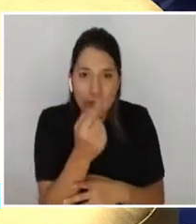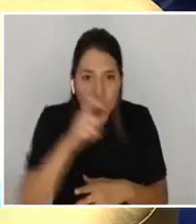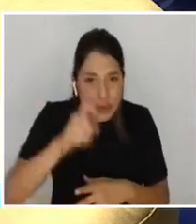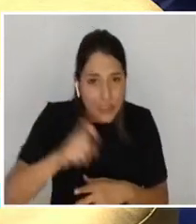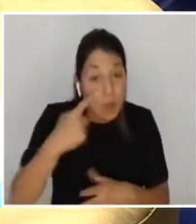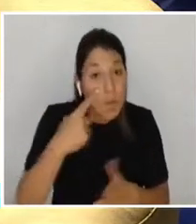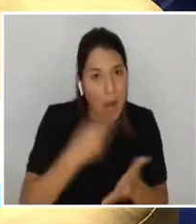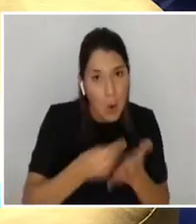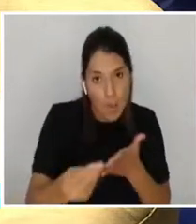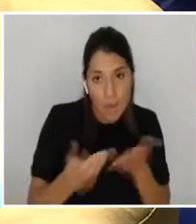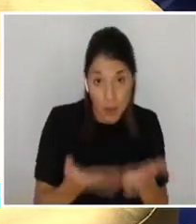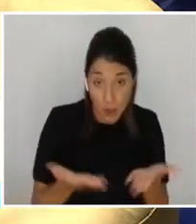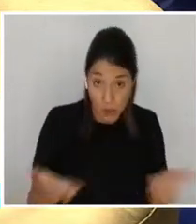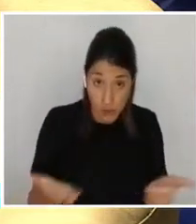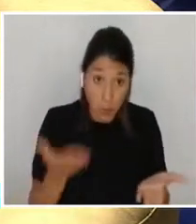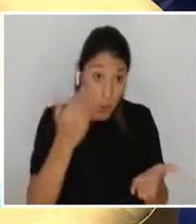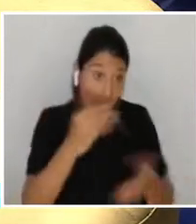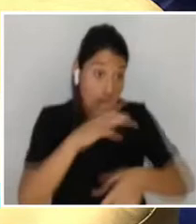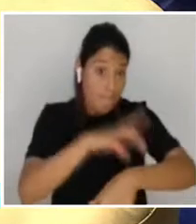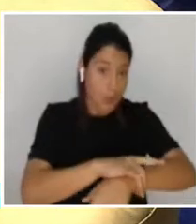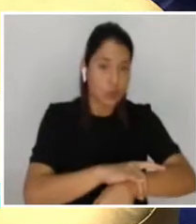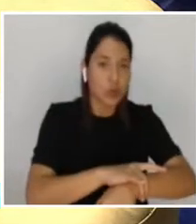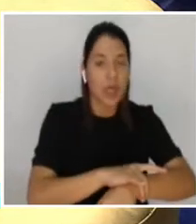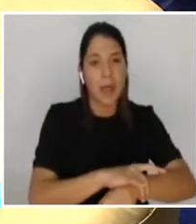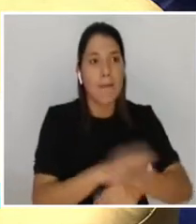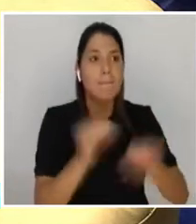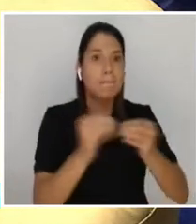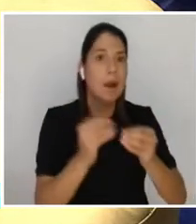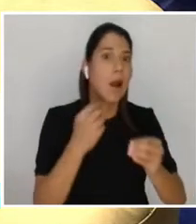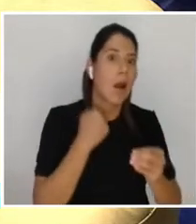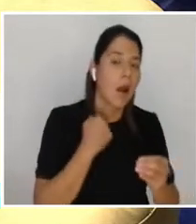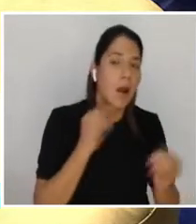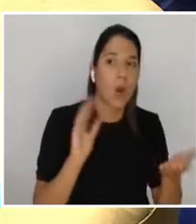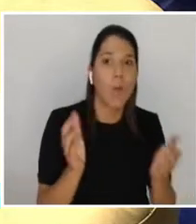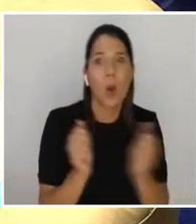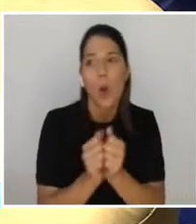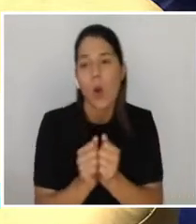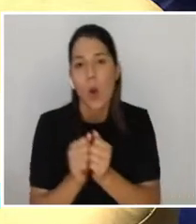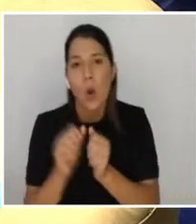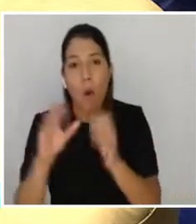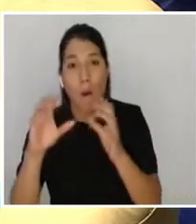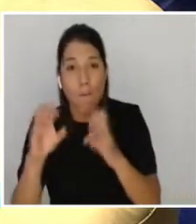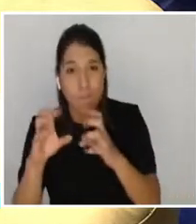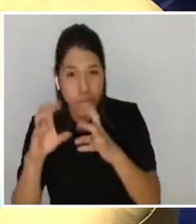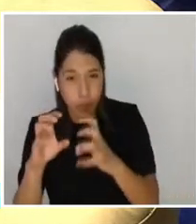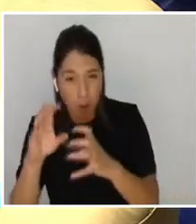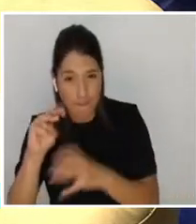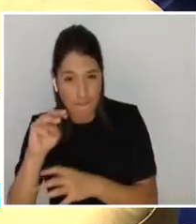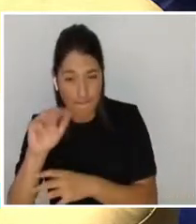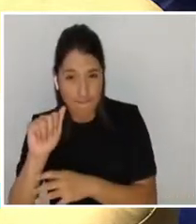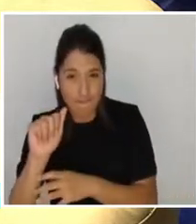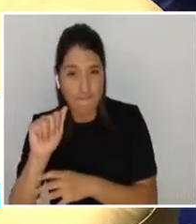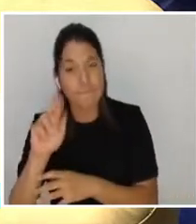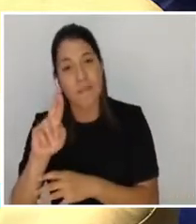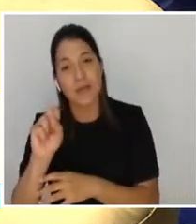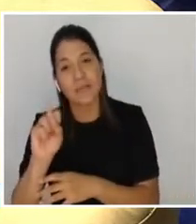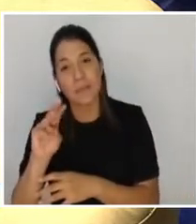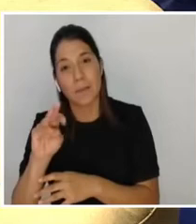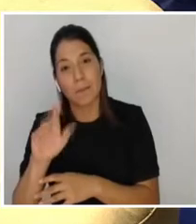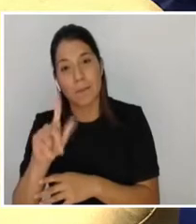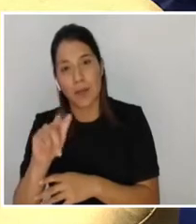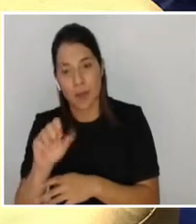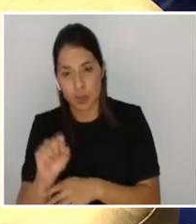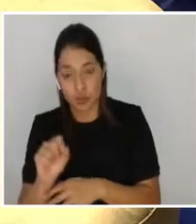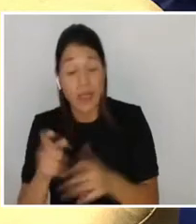Porque puede ser que las pulseras valgan más caro que unos masmelos, ¿verdad? Entonces tenemos que tener muy en cuenta el tema